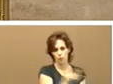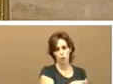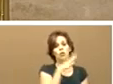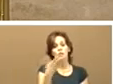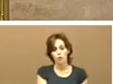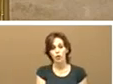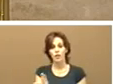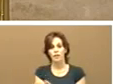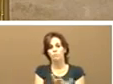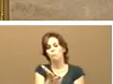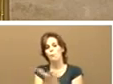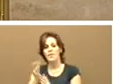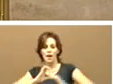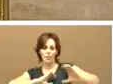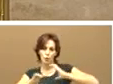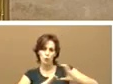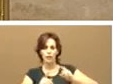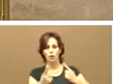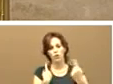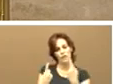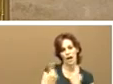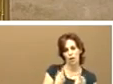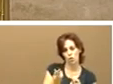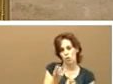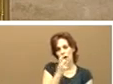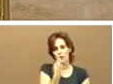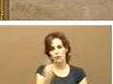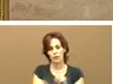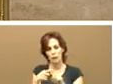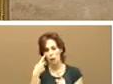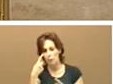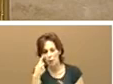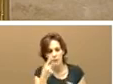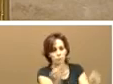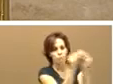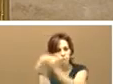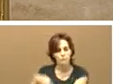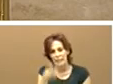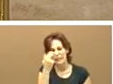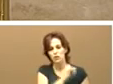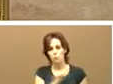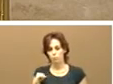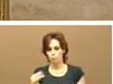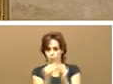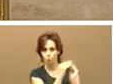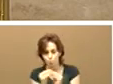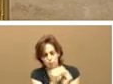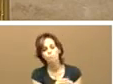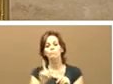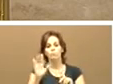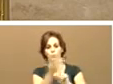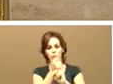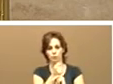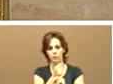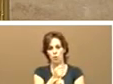los cauces de diálogo y negociación necesarios para buscar los puntos de coincidencia en los intereses comunes de España, desde la firme defensa de los